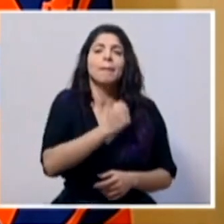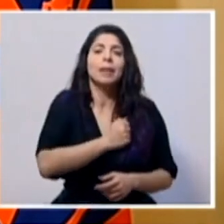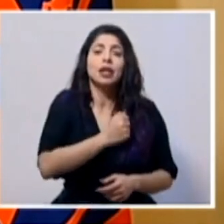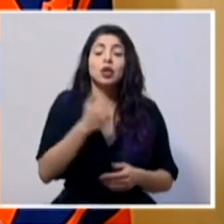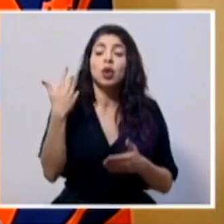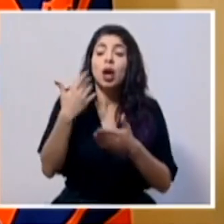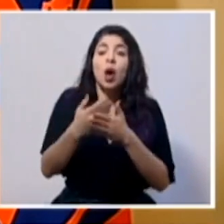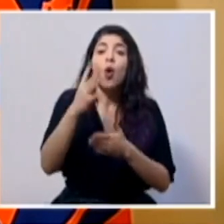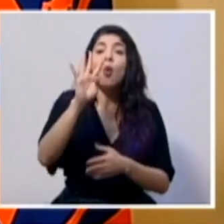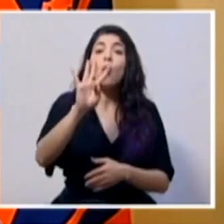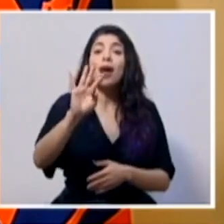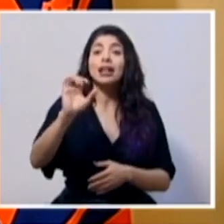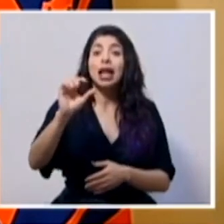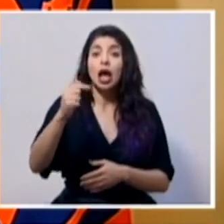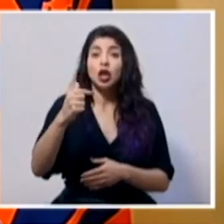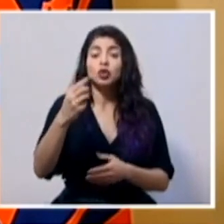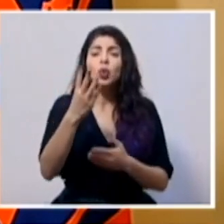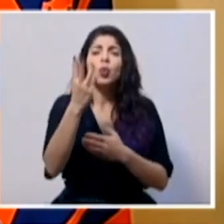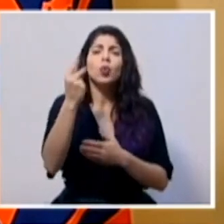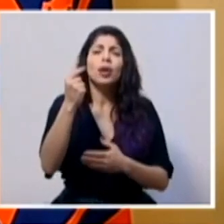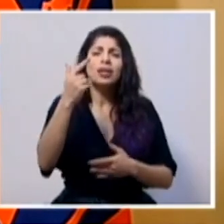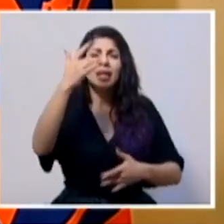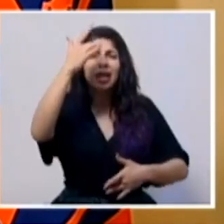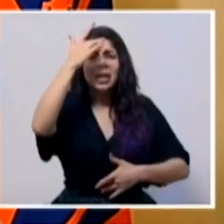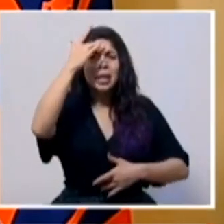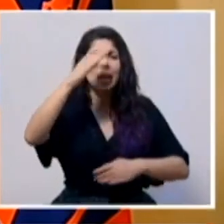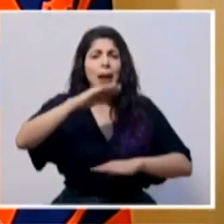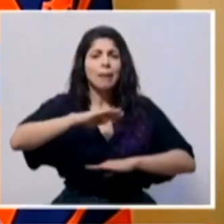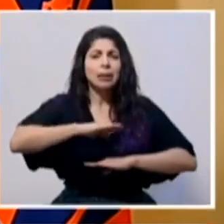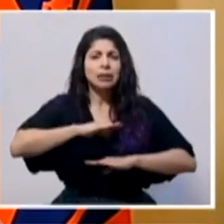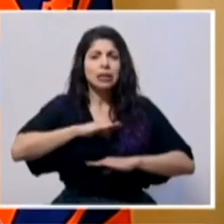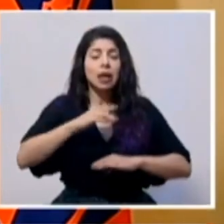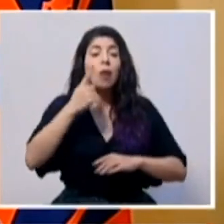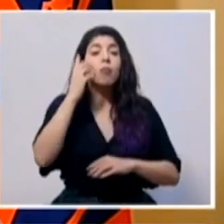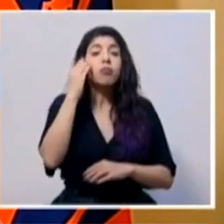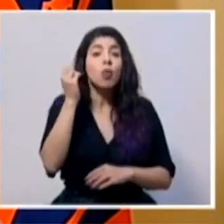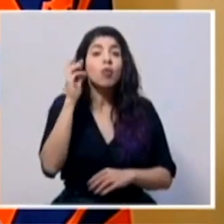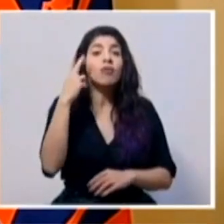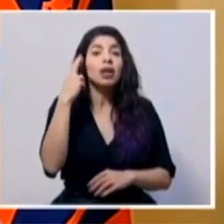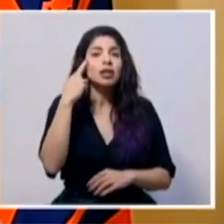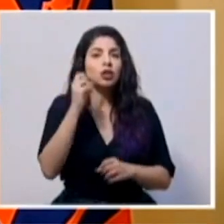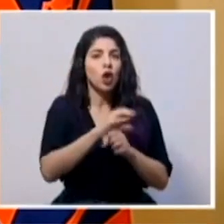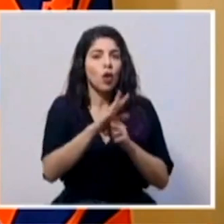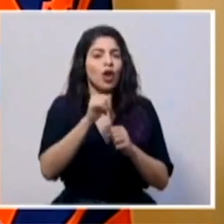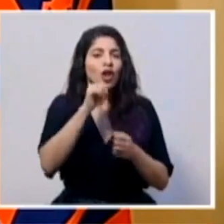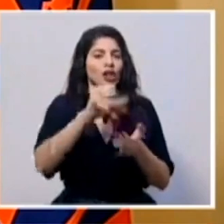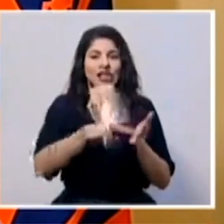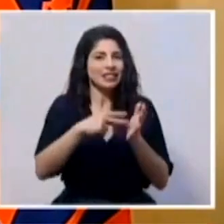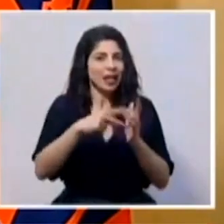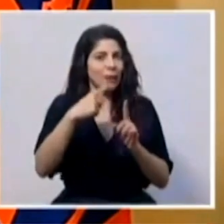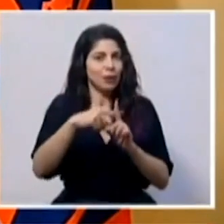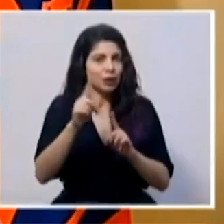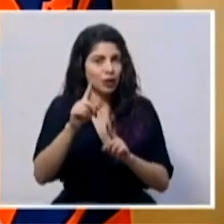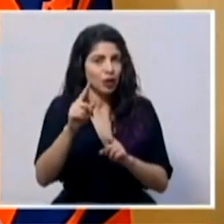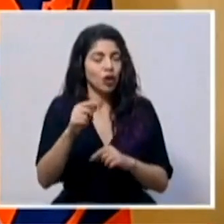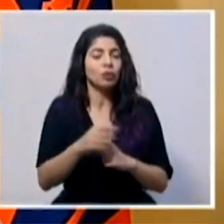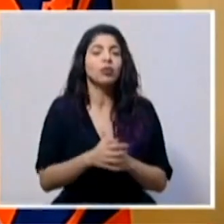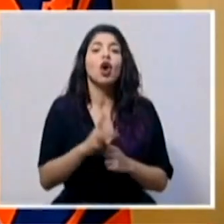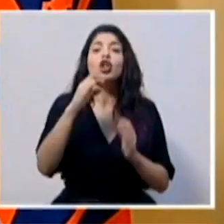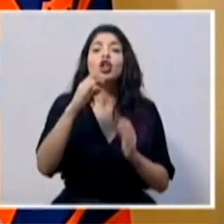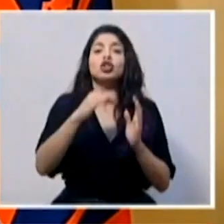al 4 de agosto, se han incapacitado en relación con COVID, incapacitados, no es que sean positivos,